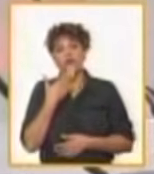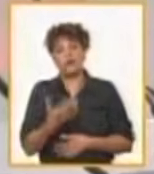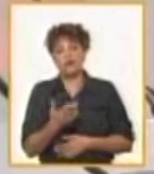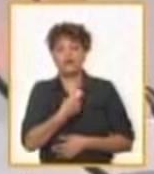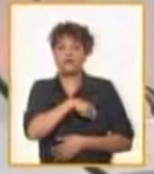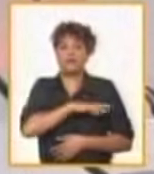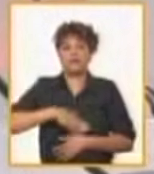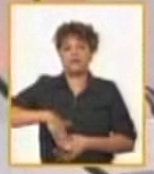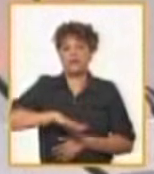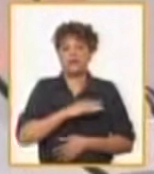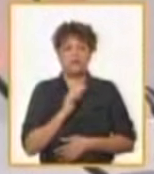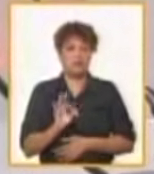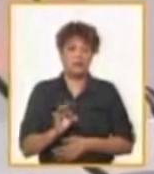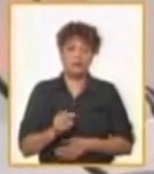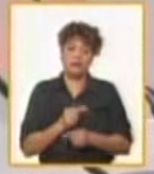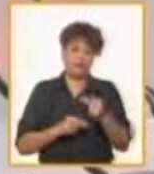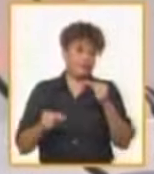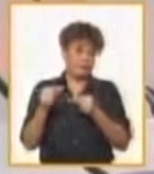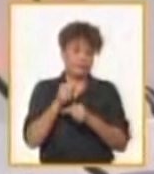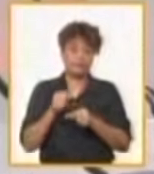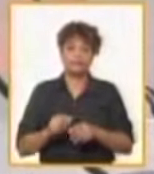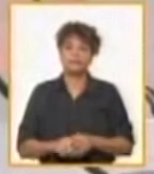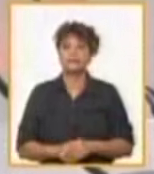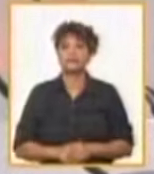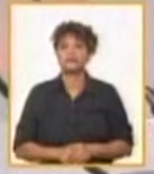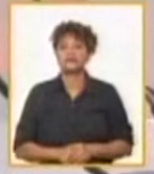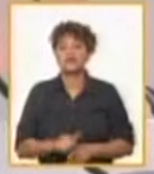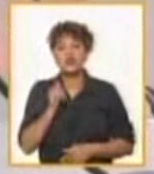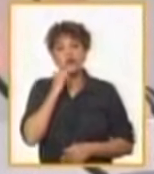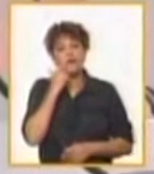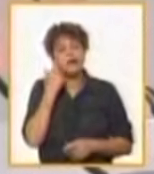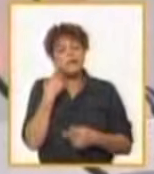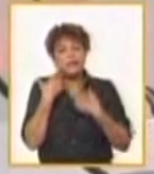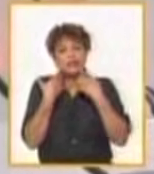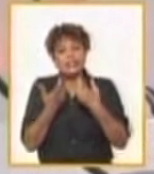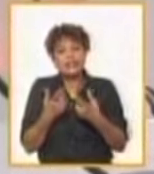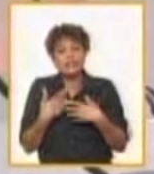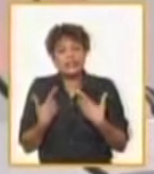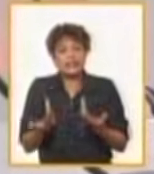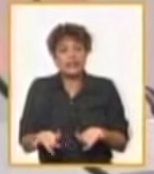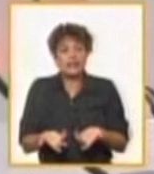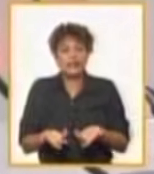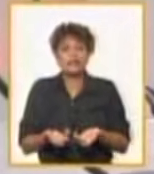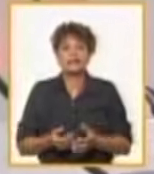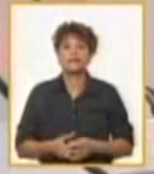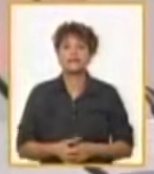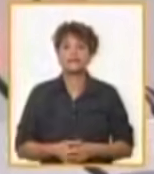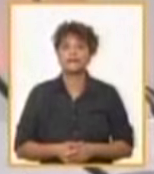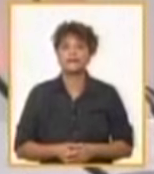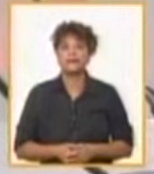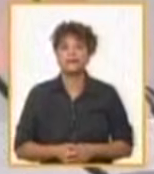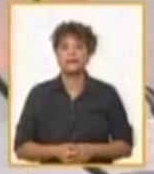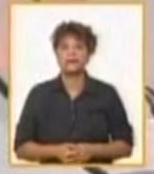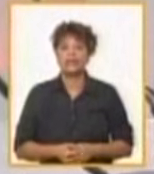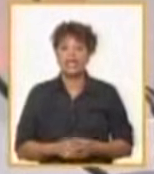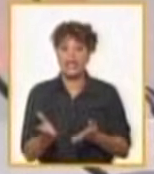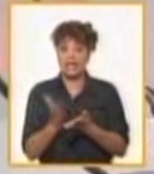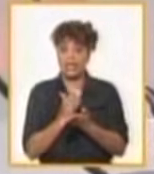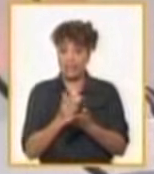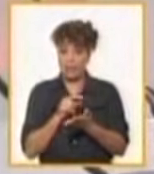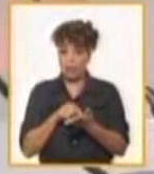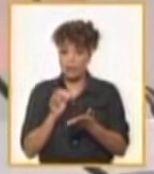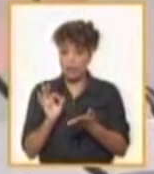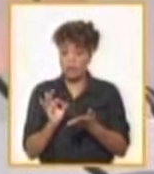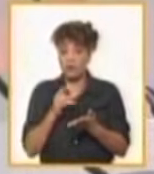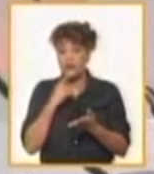pueblo. Y yo creo que lo más importante en definitiva que podemos ver en Palabras a los intelectuales es precisamente